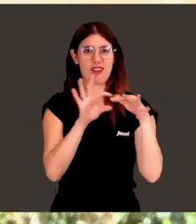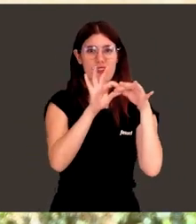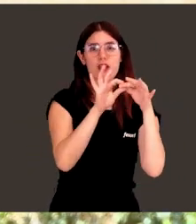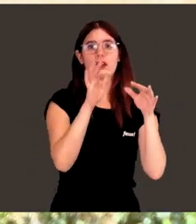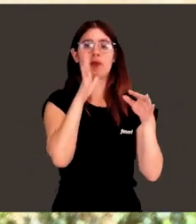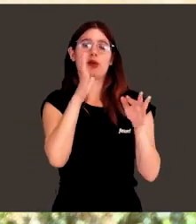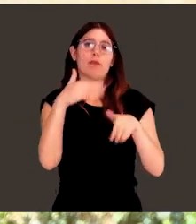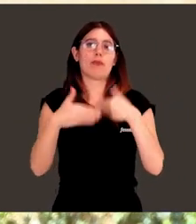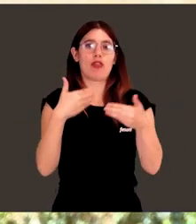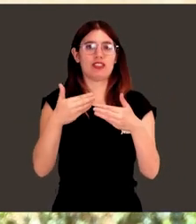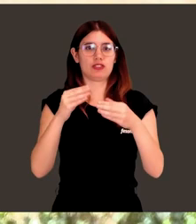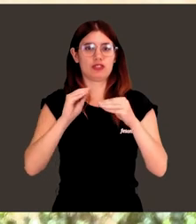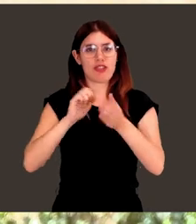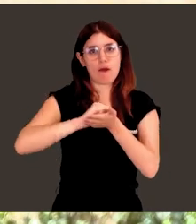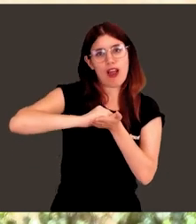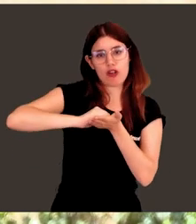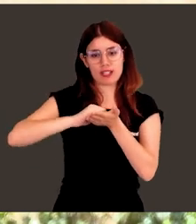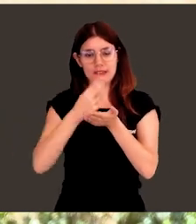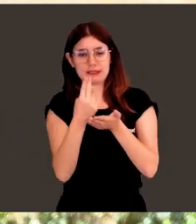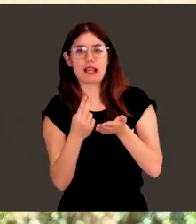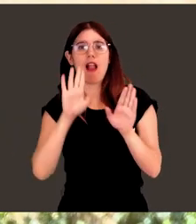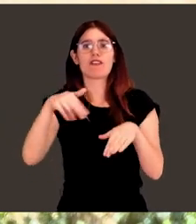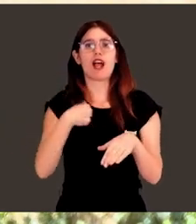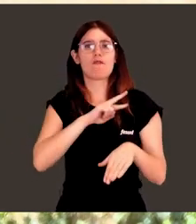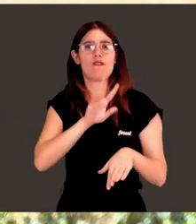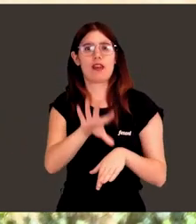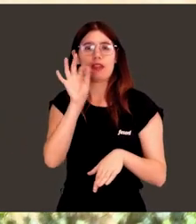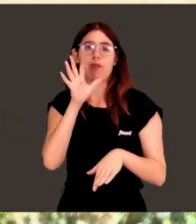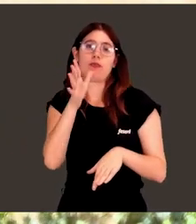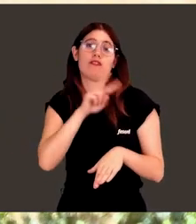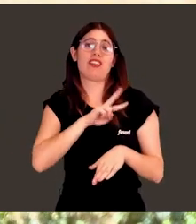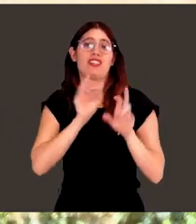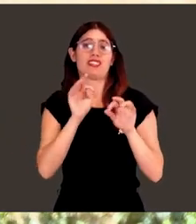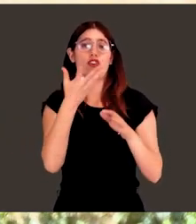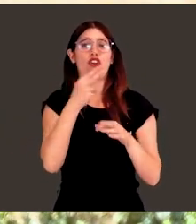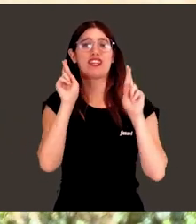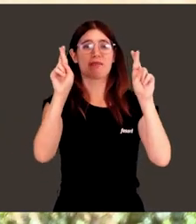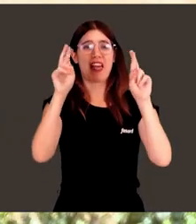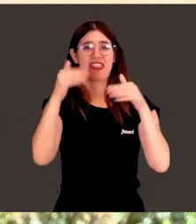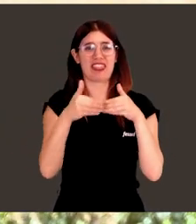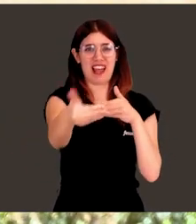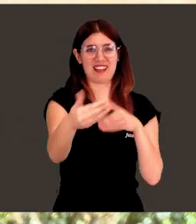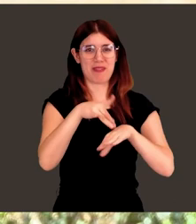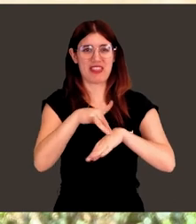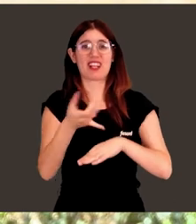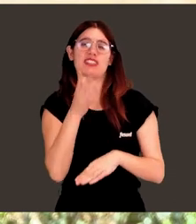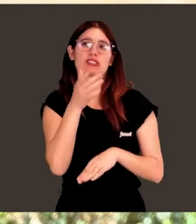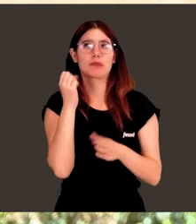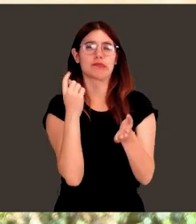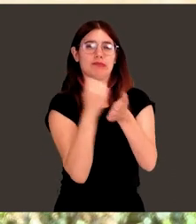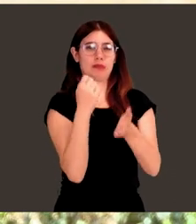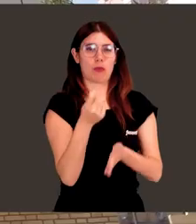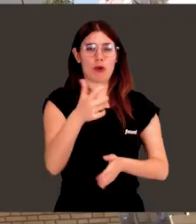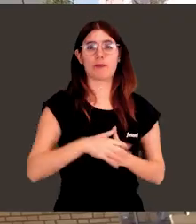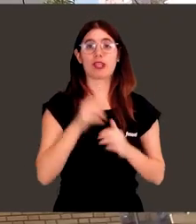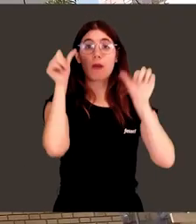color verde, después de tantos procesos de bocetos y todo, el verde sabemos que es el color de la esperanza. Entonces también un poco de